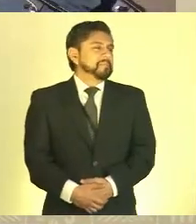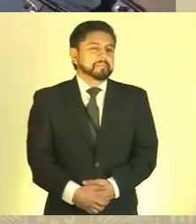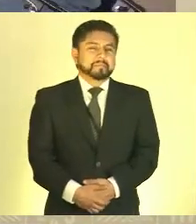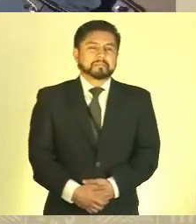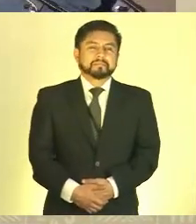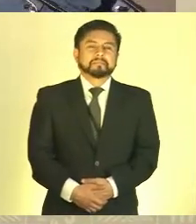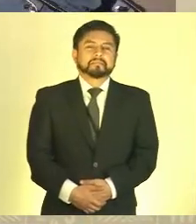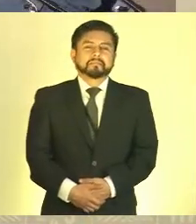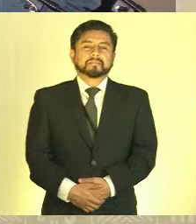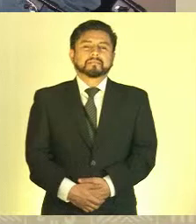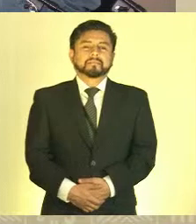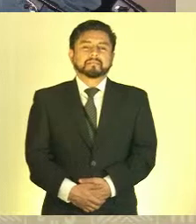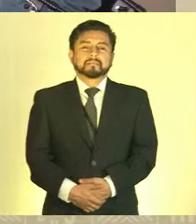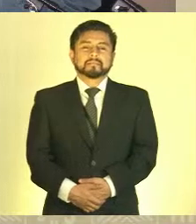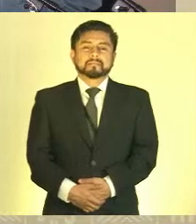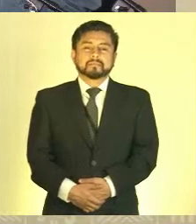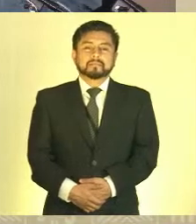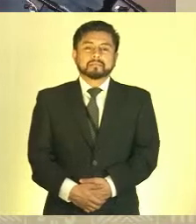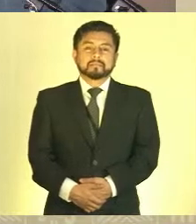No,